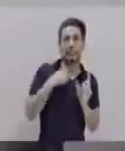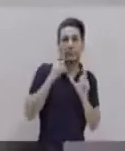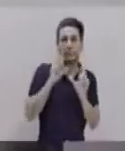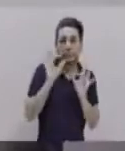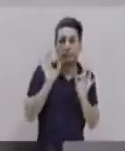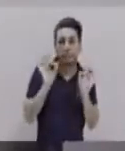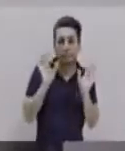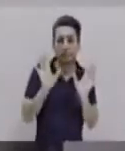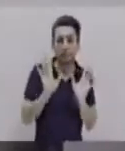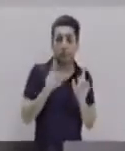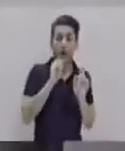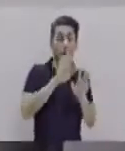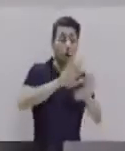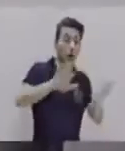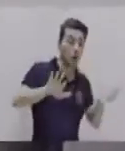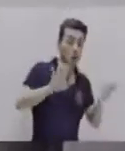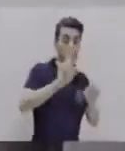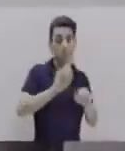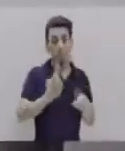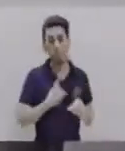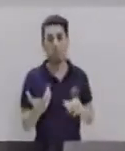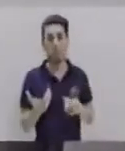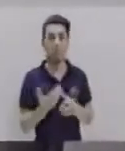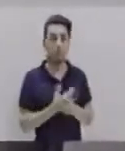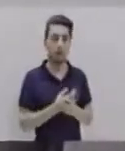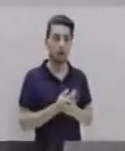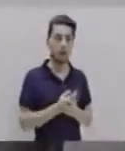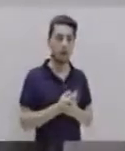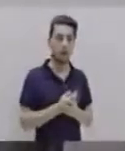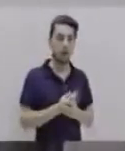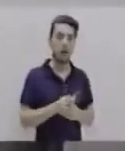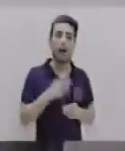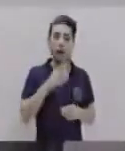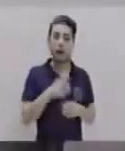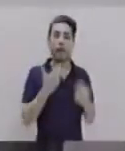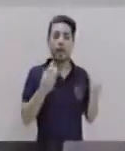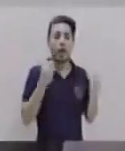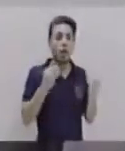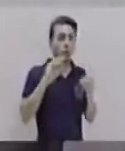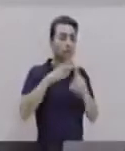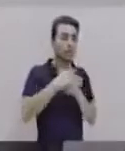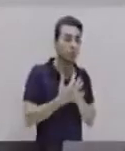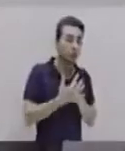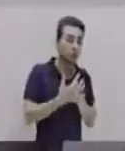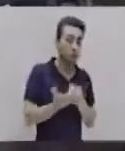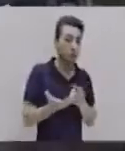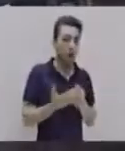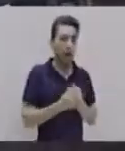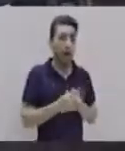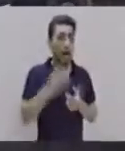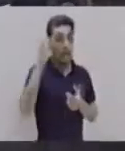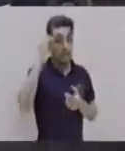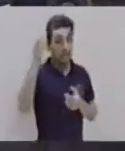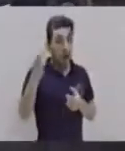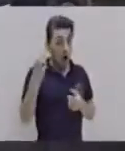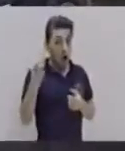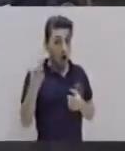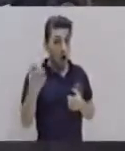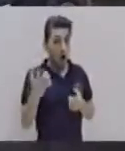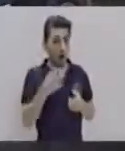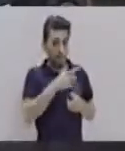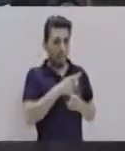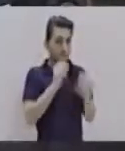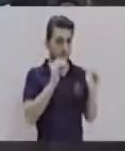no, mira, mejor alejate, ¿verdad? Si te hacen daño, mejor alejate. Entonces hay situaciones en las cuales el psicólogo, por